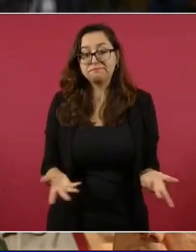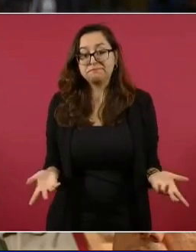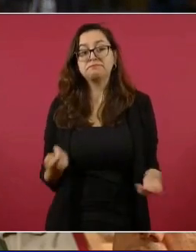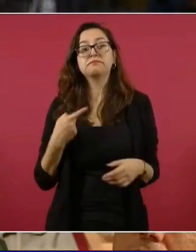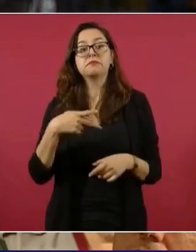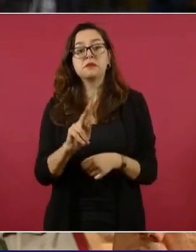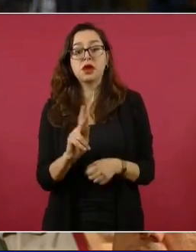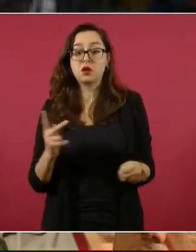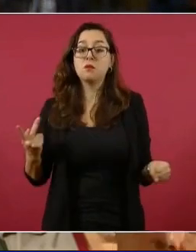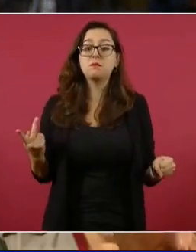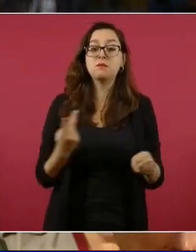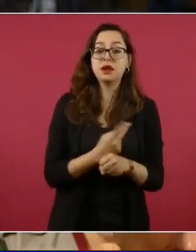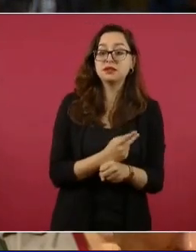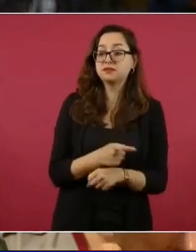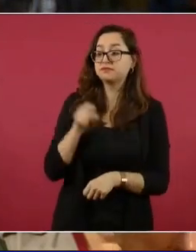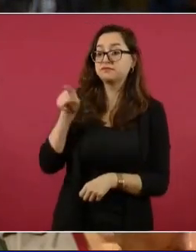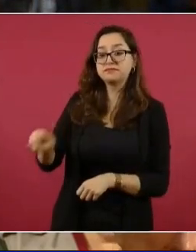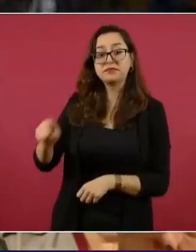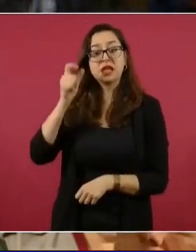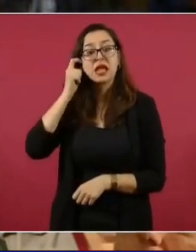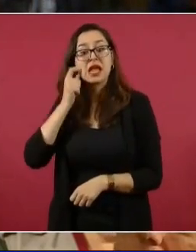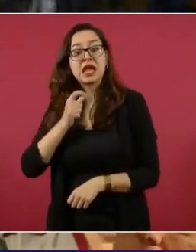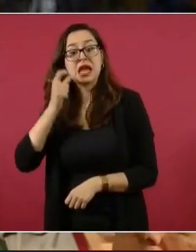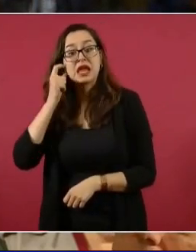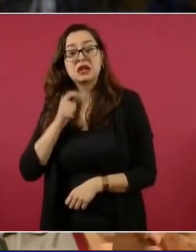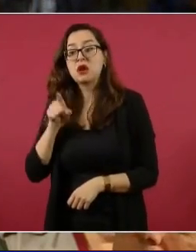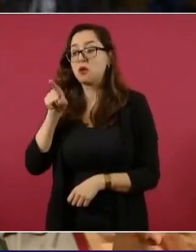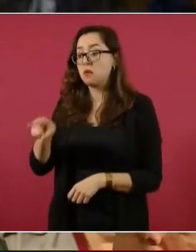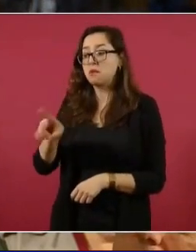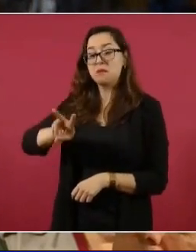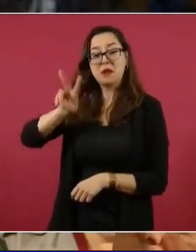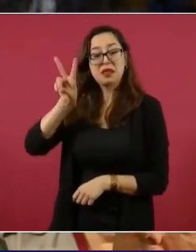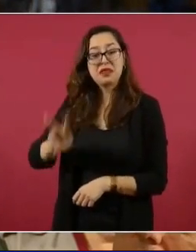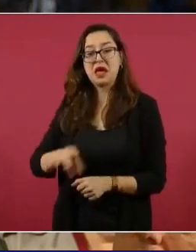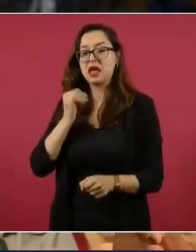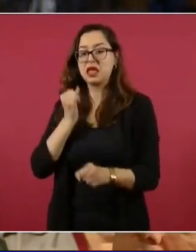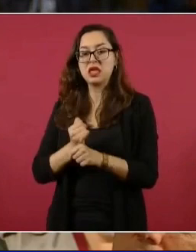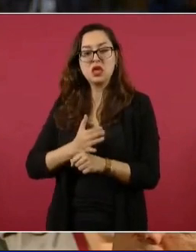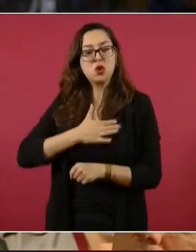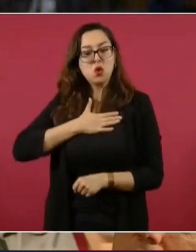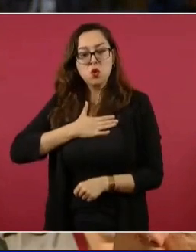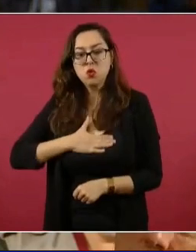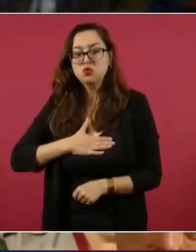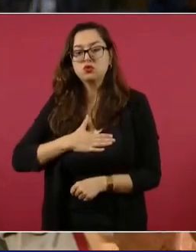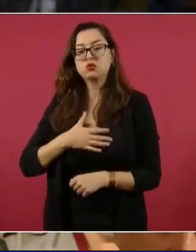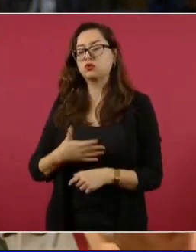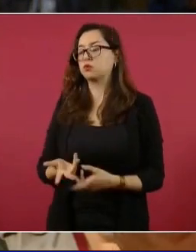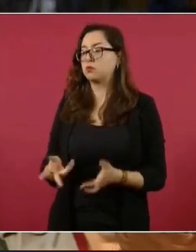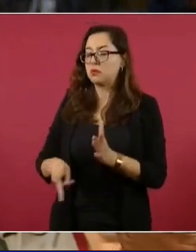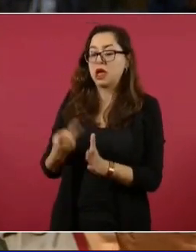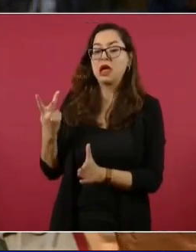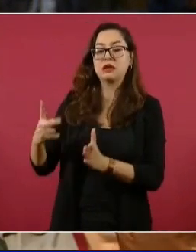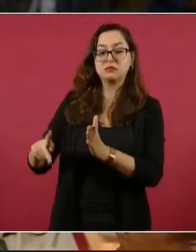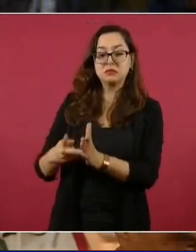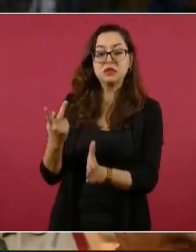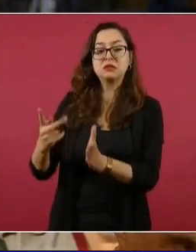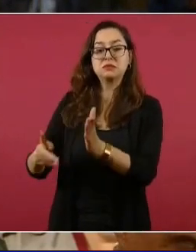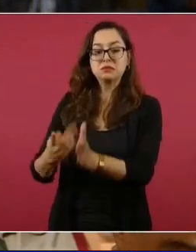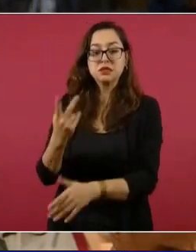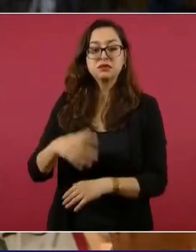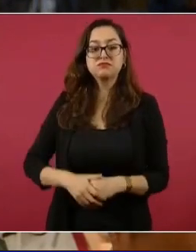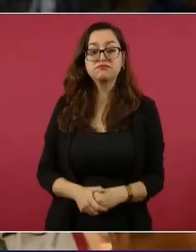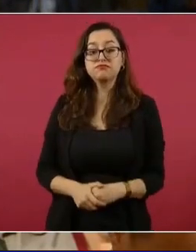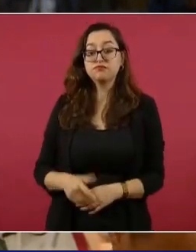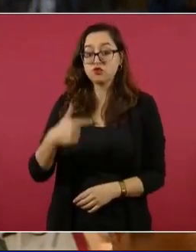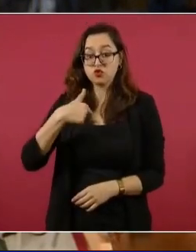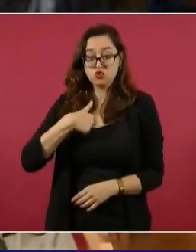injusticias. Hoy no debería yo de estar aquí, sino Genaro Vázquez y Lucio Cabañas hablando por sus